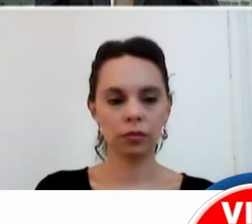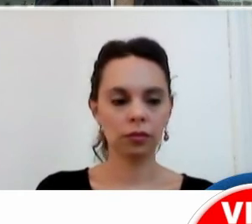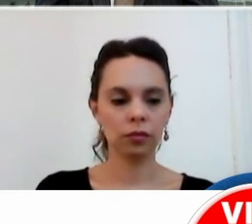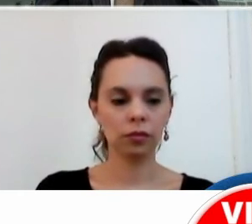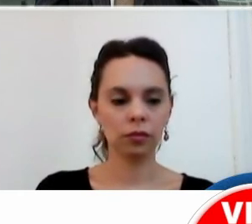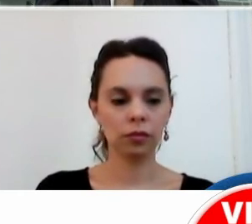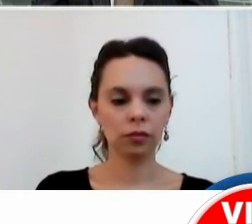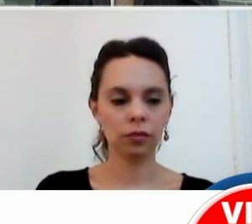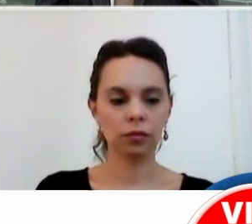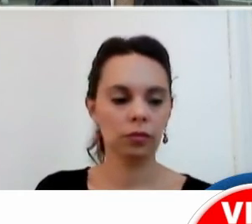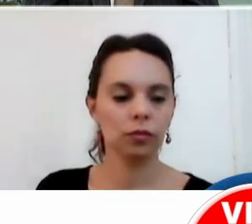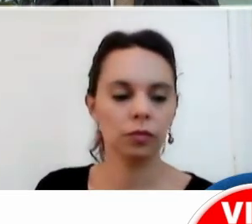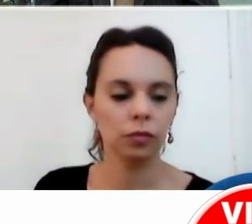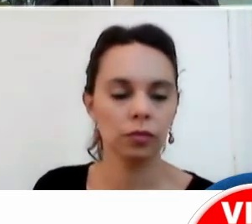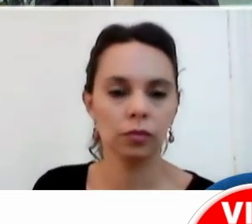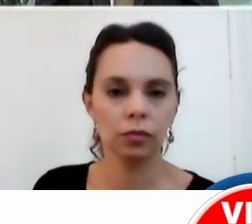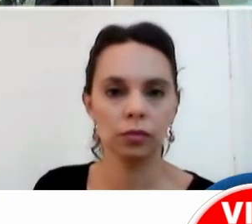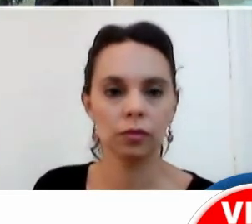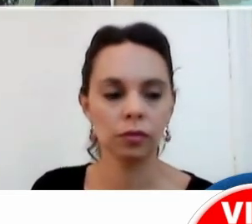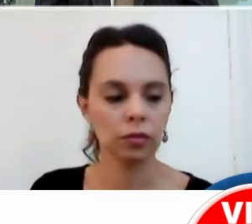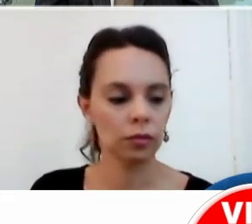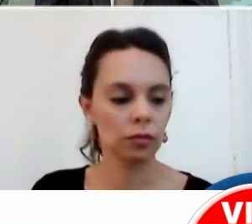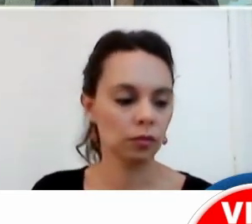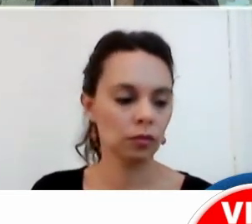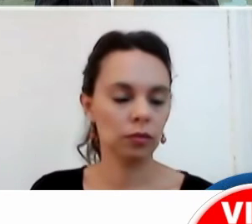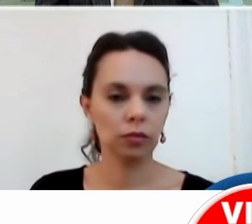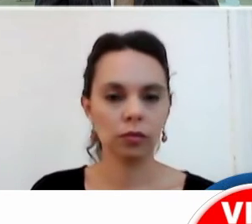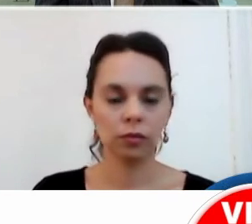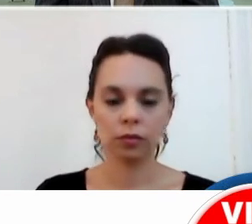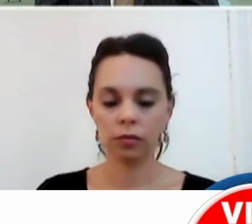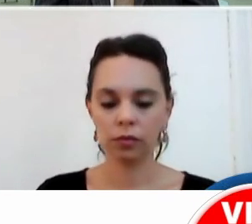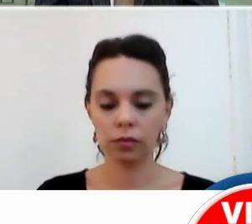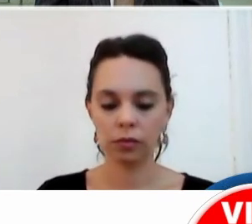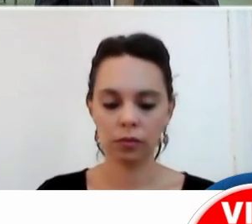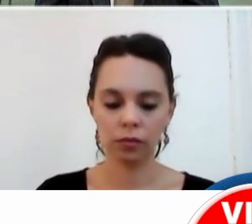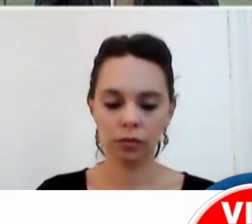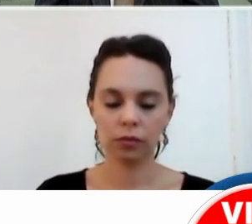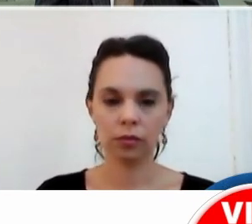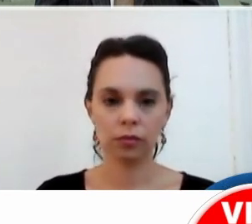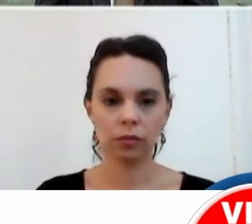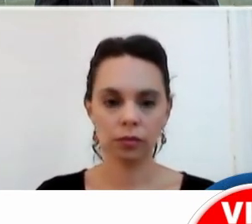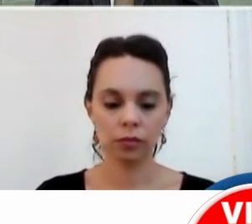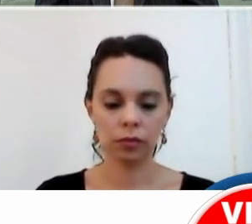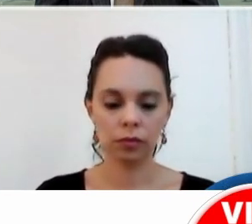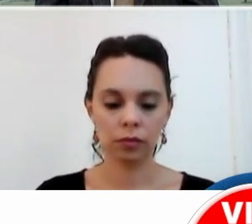a fines del 2020? Cuatro. ¿Cuánto decía que iba a crecer? 4,7.